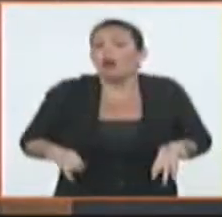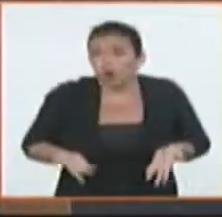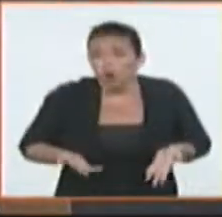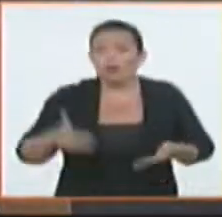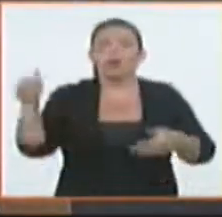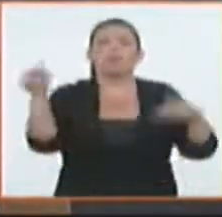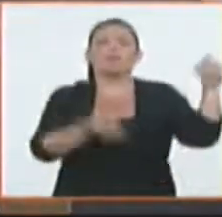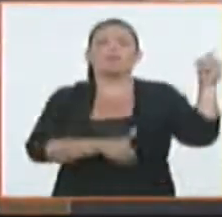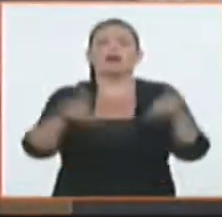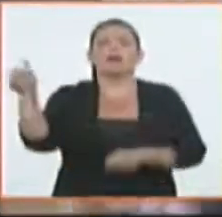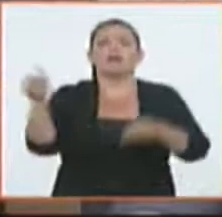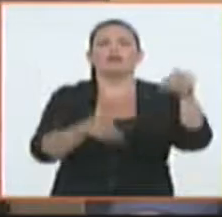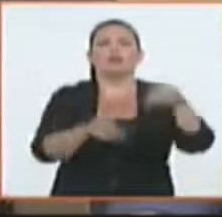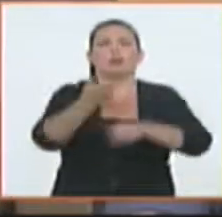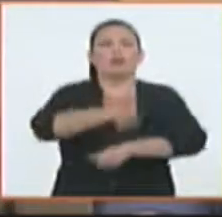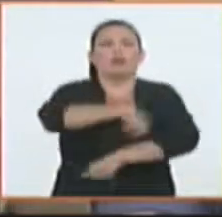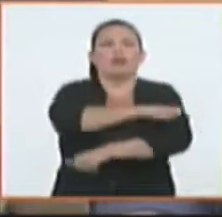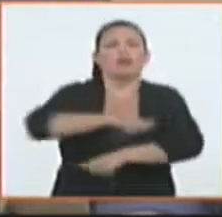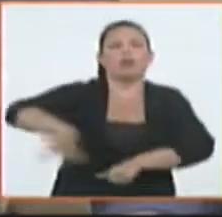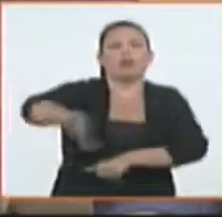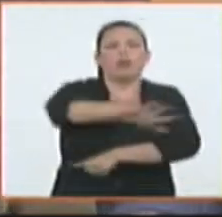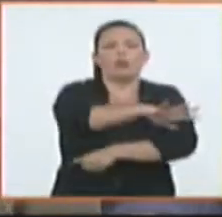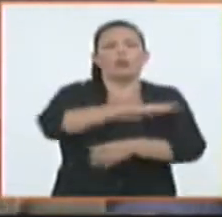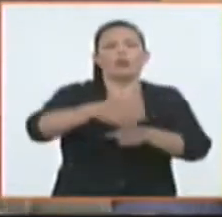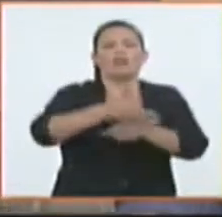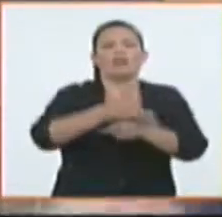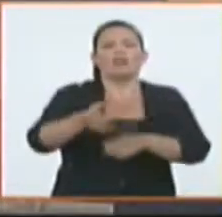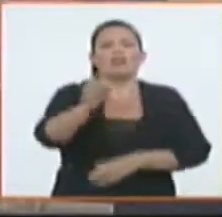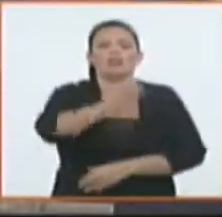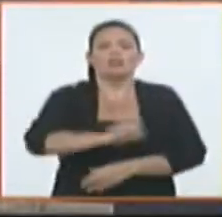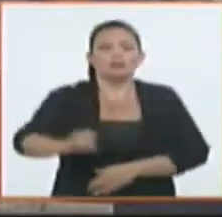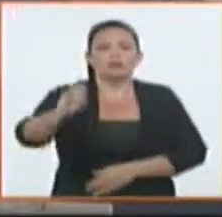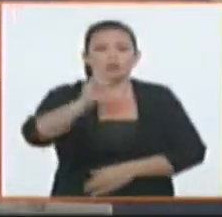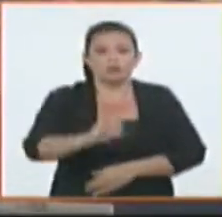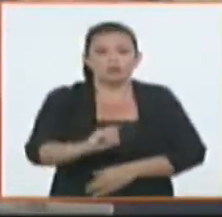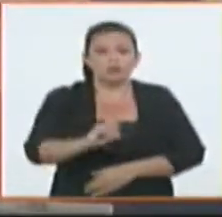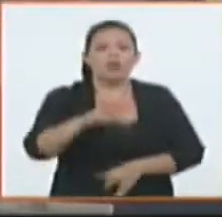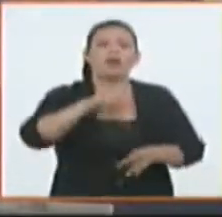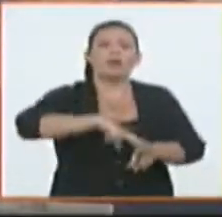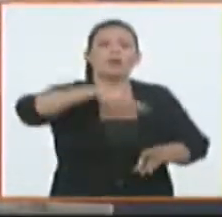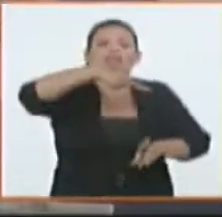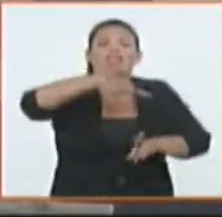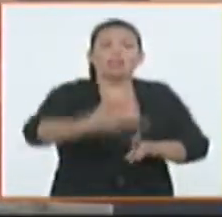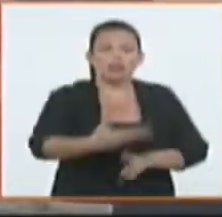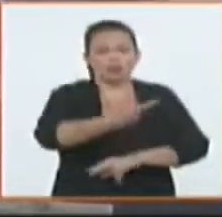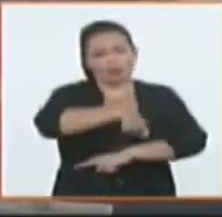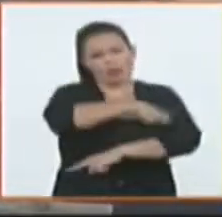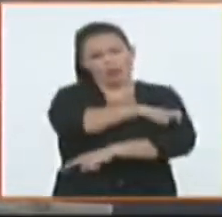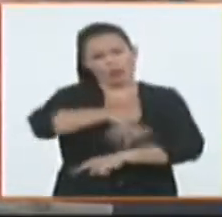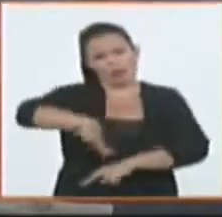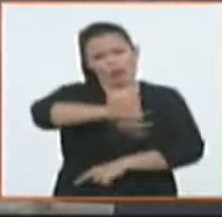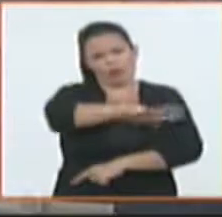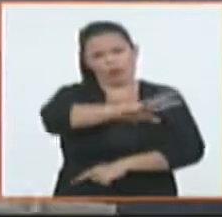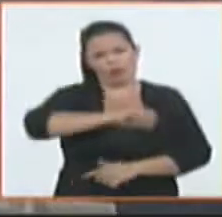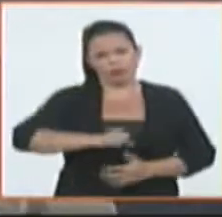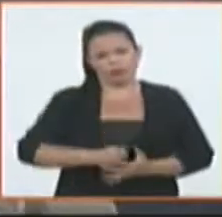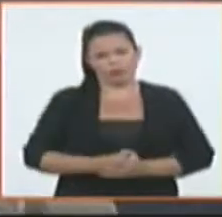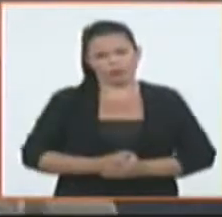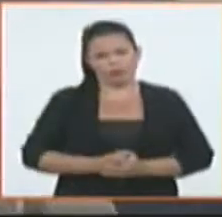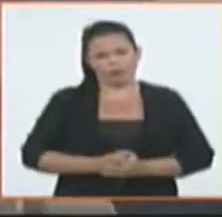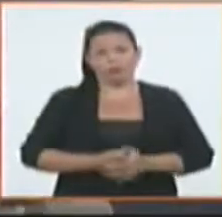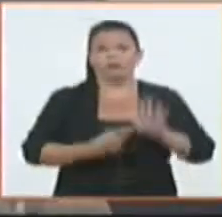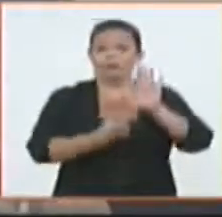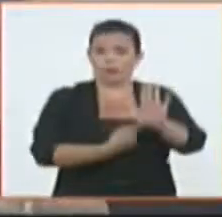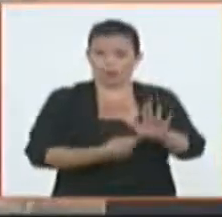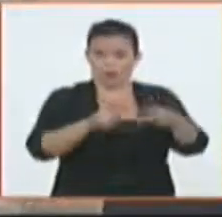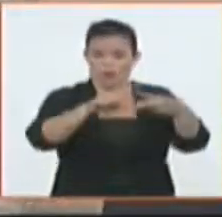instituciones o los órganos que representan al pueblo. Y ahí después vamos a ver dos elementos, cómo el pueblo participa